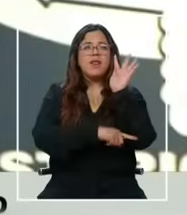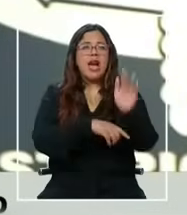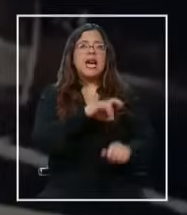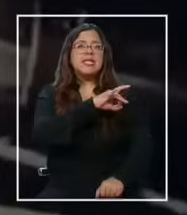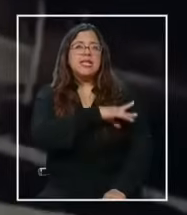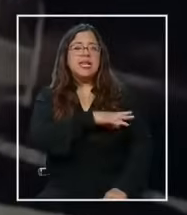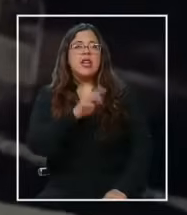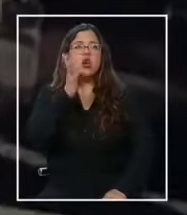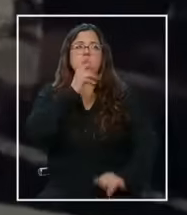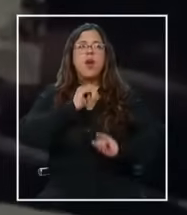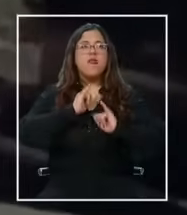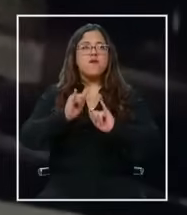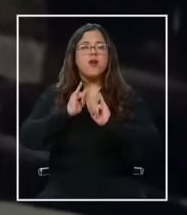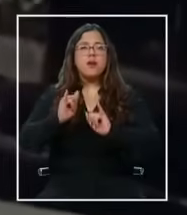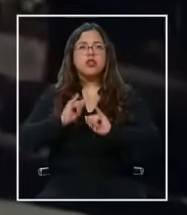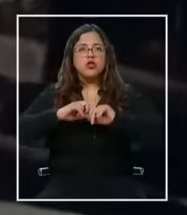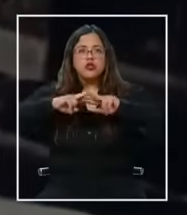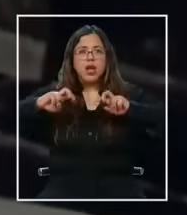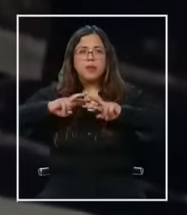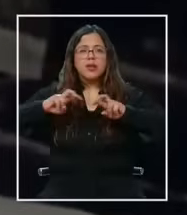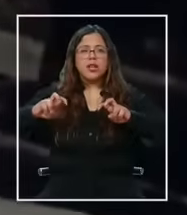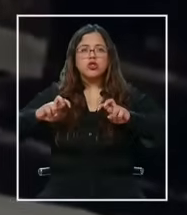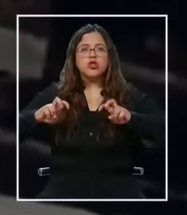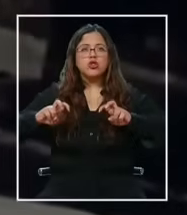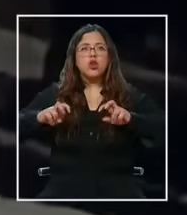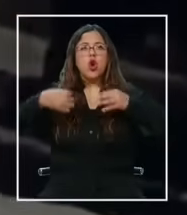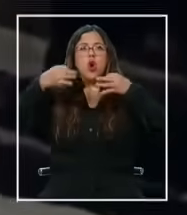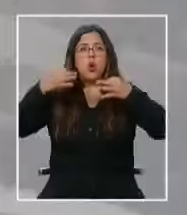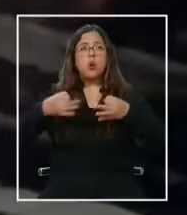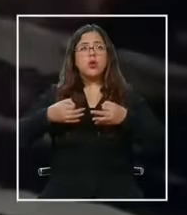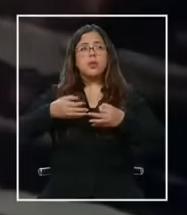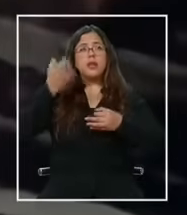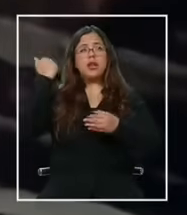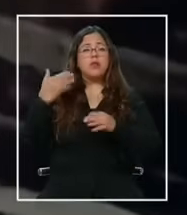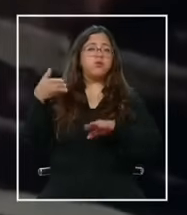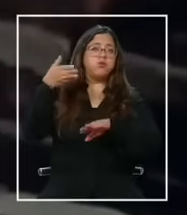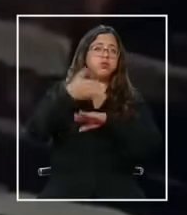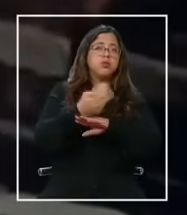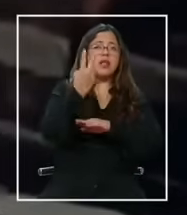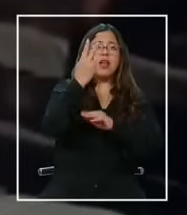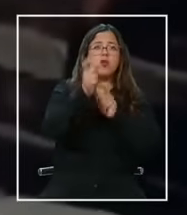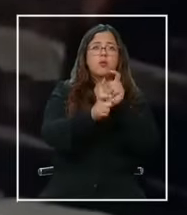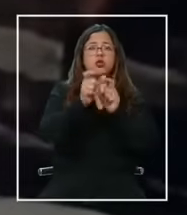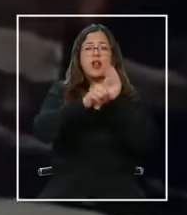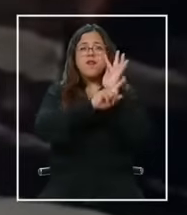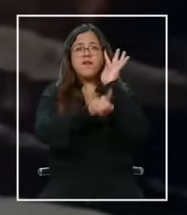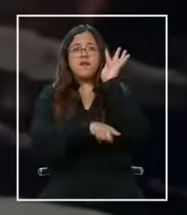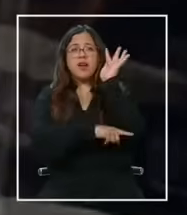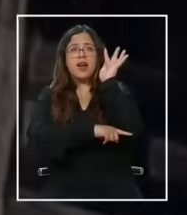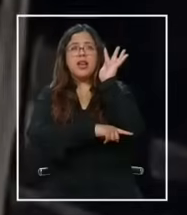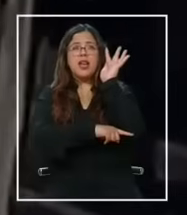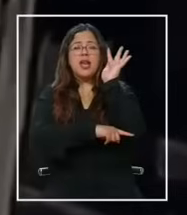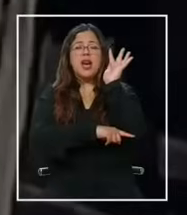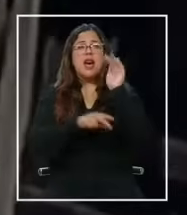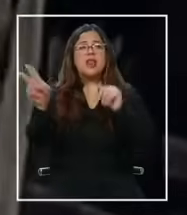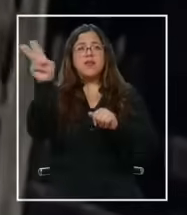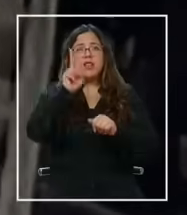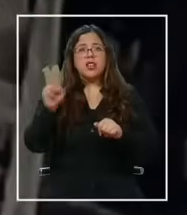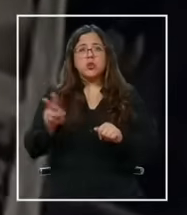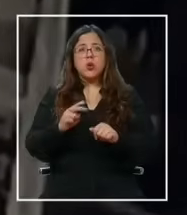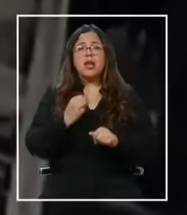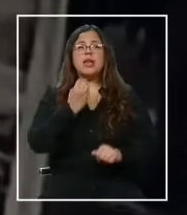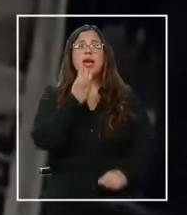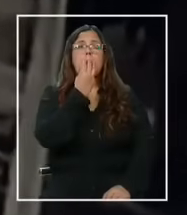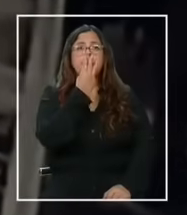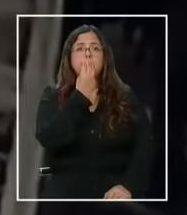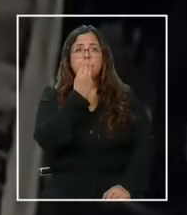chilena no entregara detalles de la indagatoria durante la reciente visita de los dos Fiscales venezolanos que envió el gobierno de Nicolás maduro